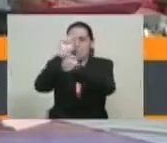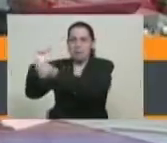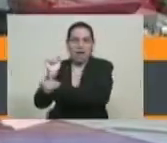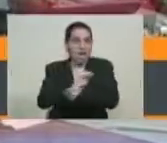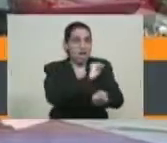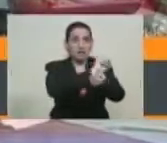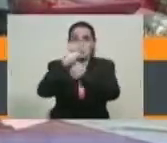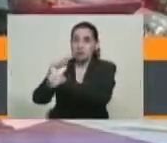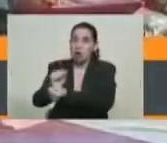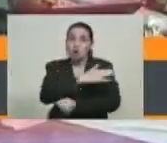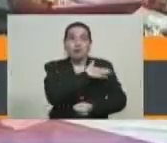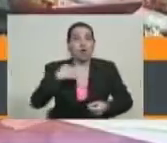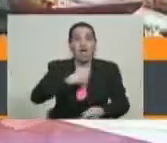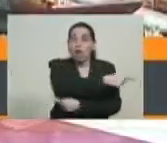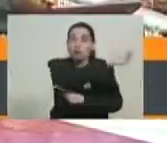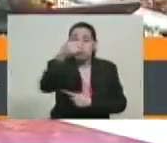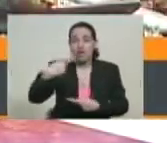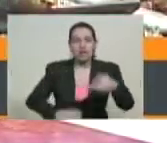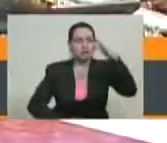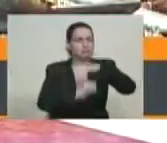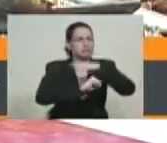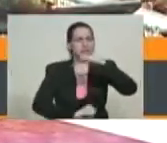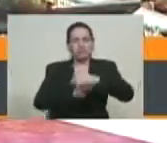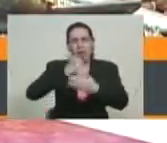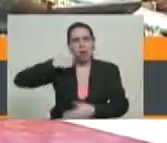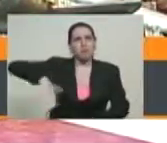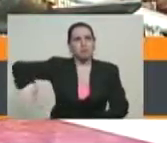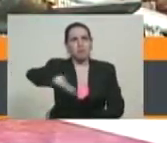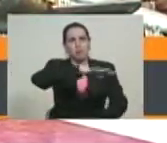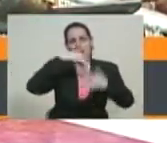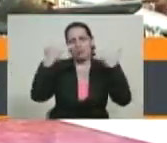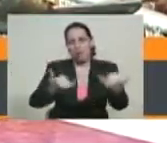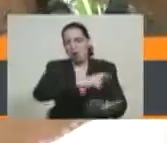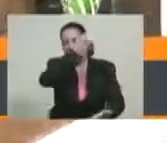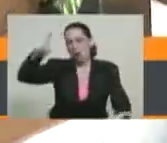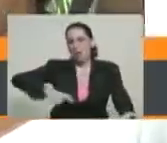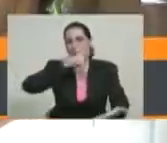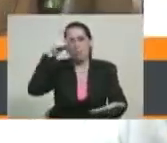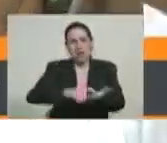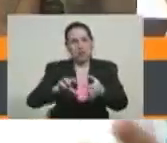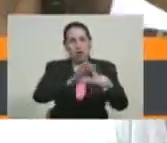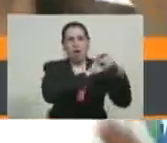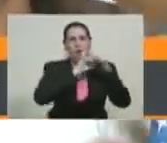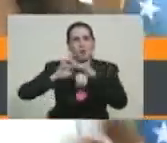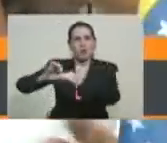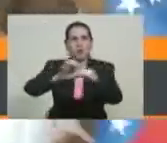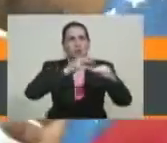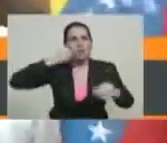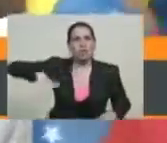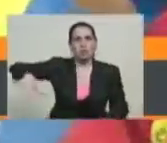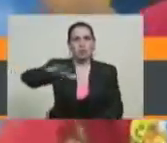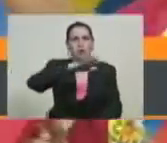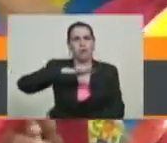quiero contar con el apoyo de todo un pueblo, con la unión de un pueblo.